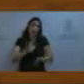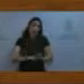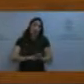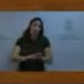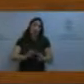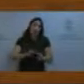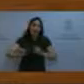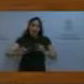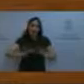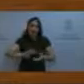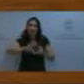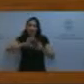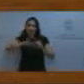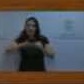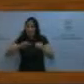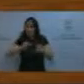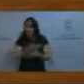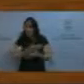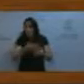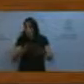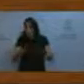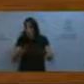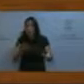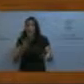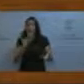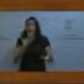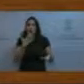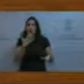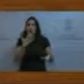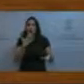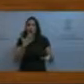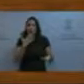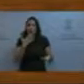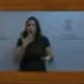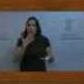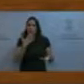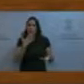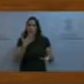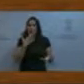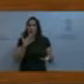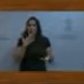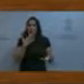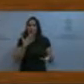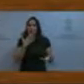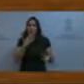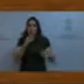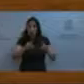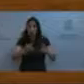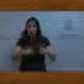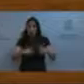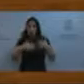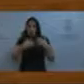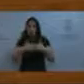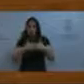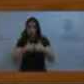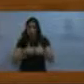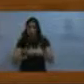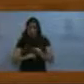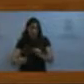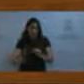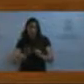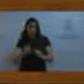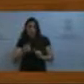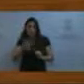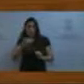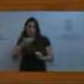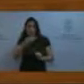en torno a actuaciones concretas, como fue, por ejemplo, la paralización de la mayor operación de suelo industrial que tenía la sociedad en